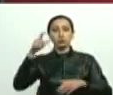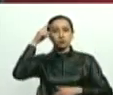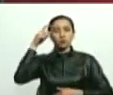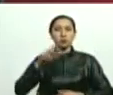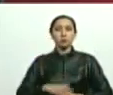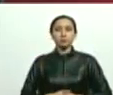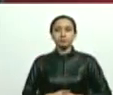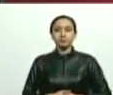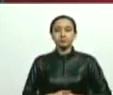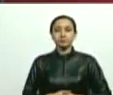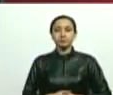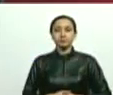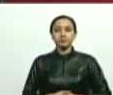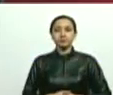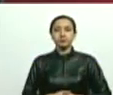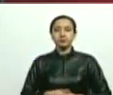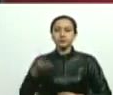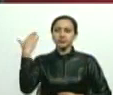del año